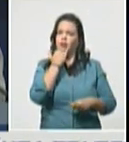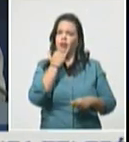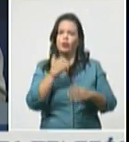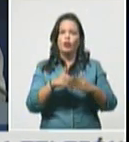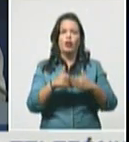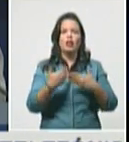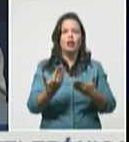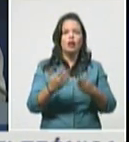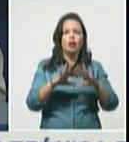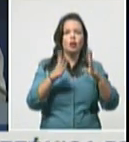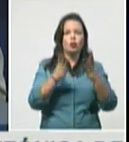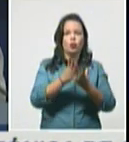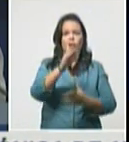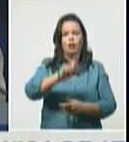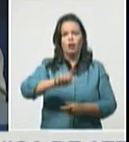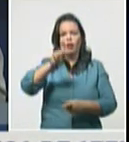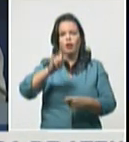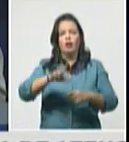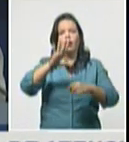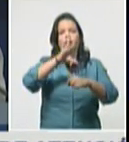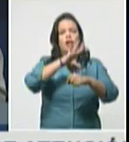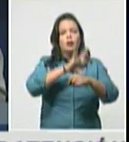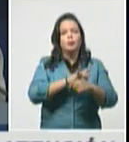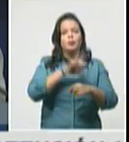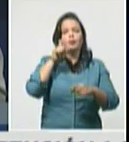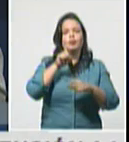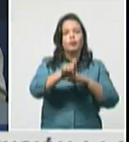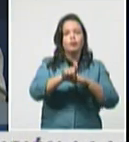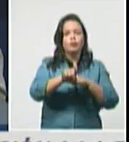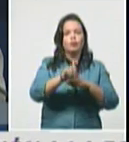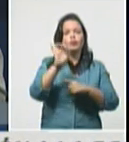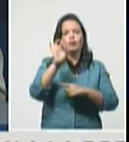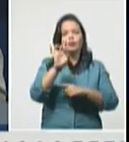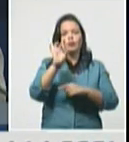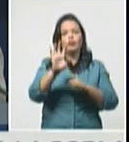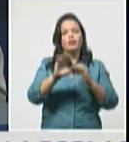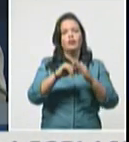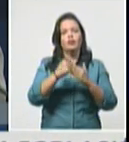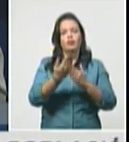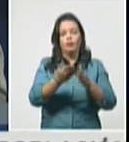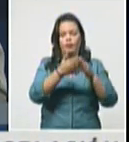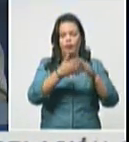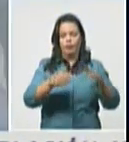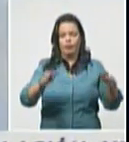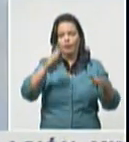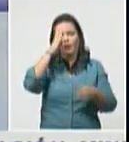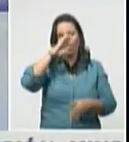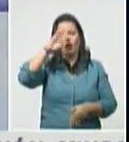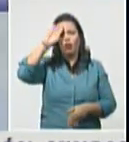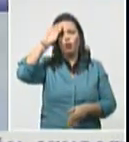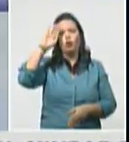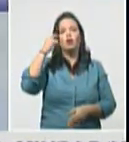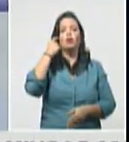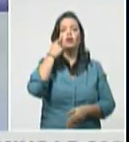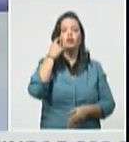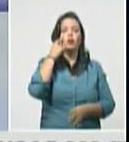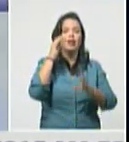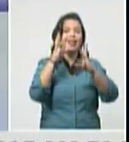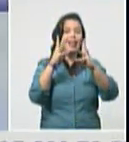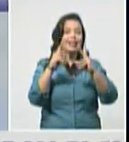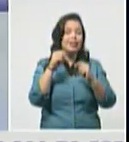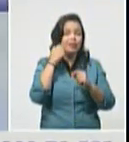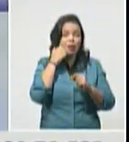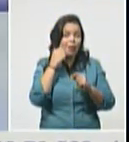casos confirmados en los últimos 15 días en Cuba, la tasa más elevada la tiene La